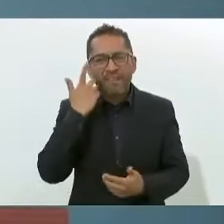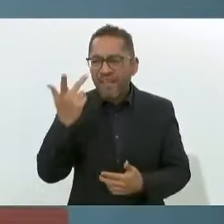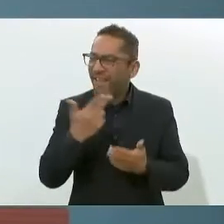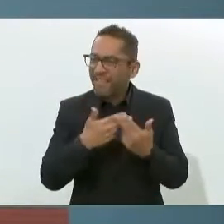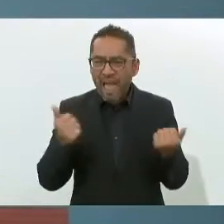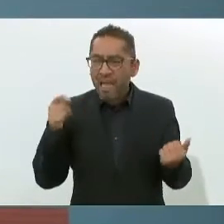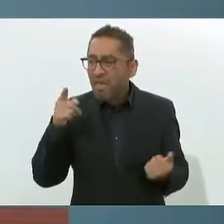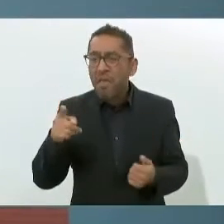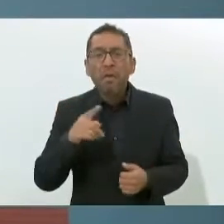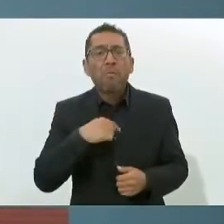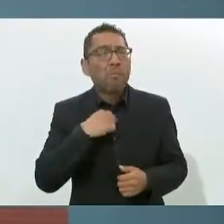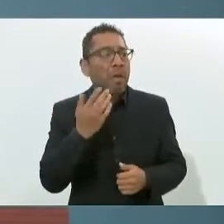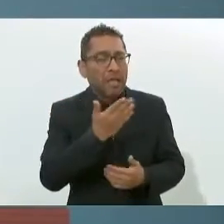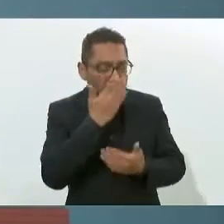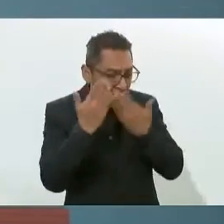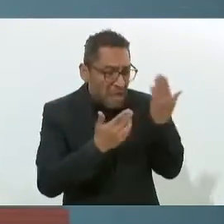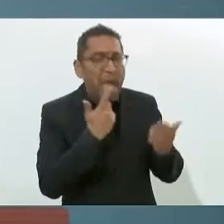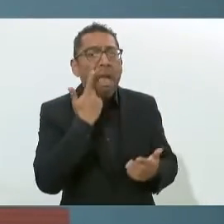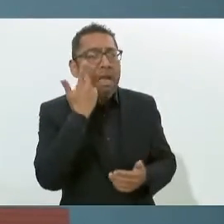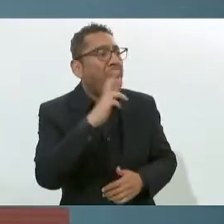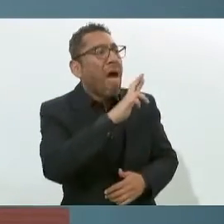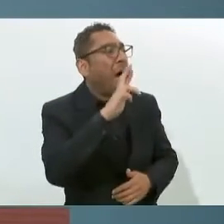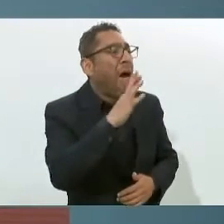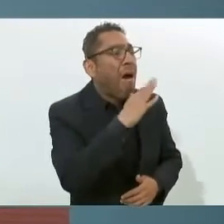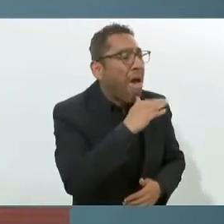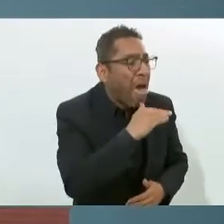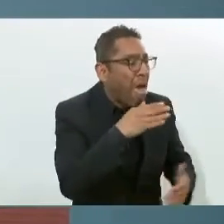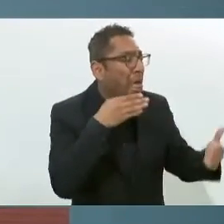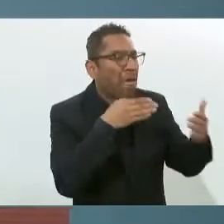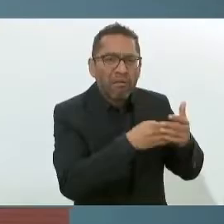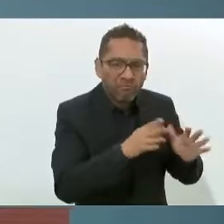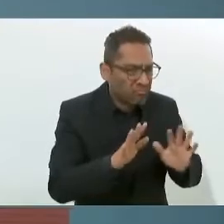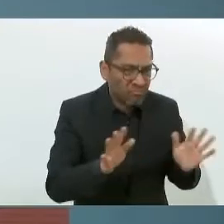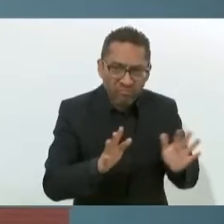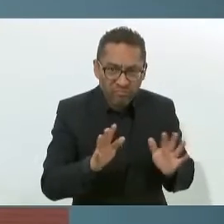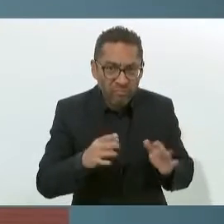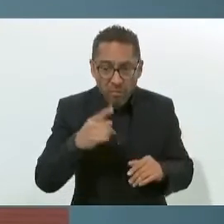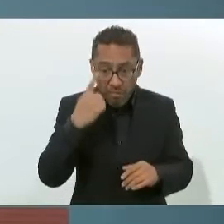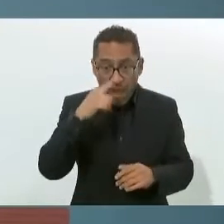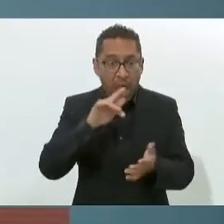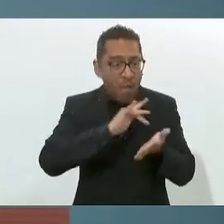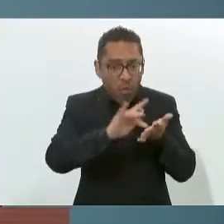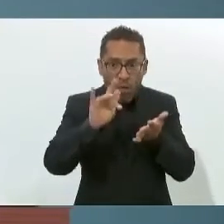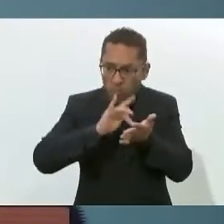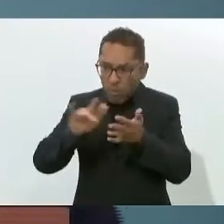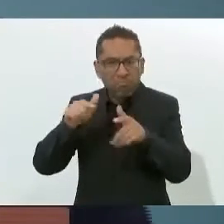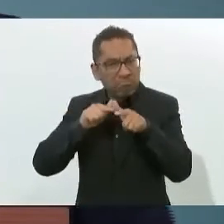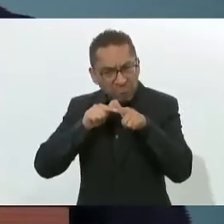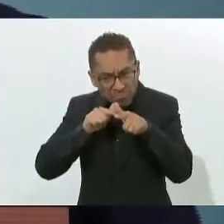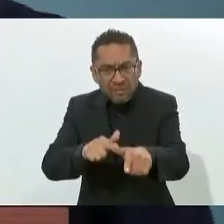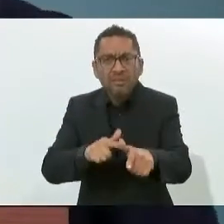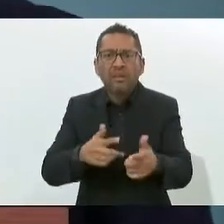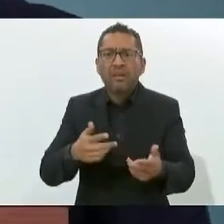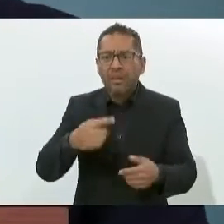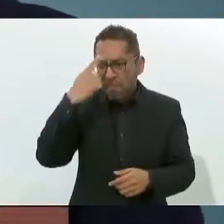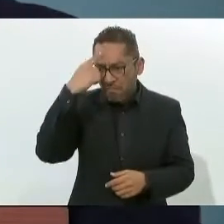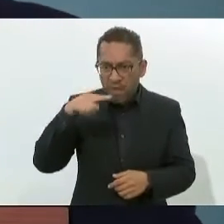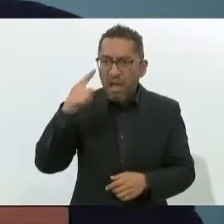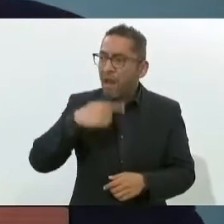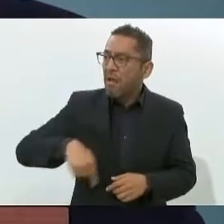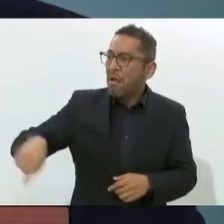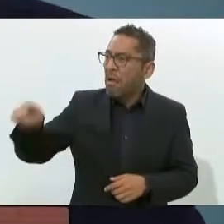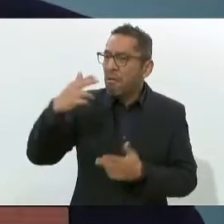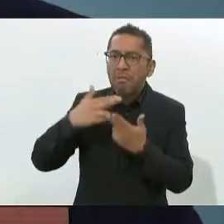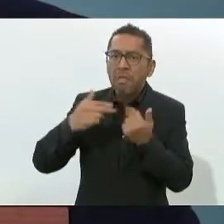estudiar y que se siga apoyando para que nadie se quede sin